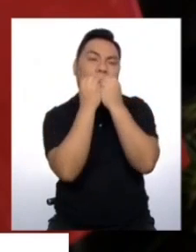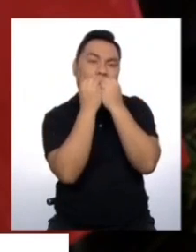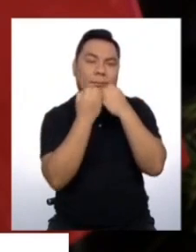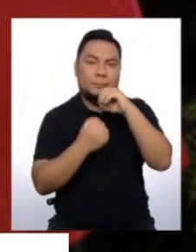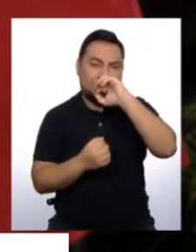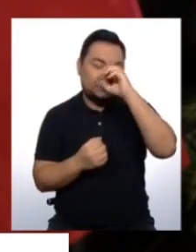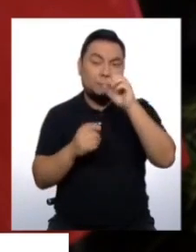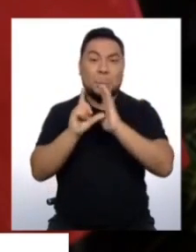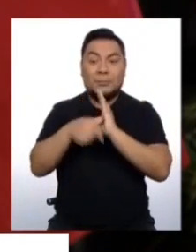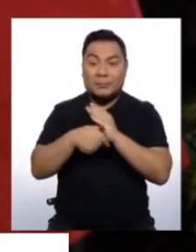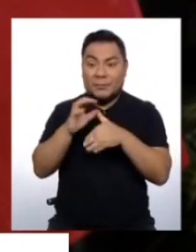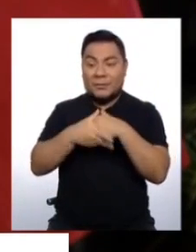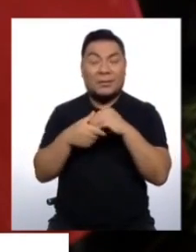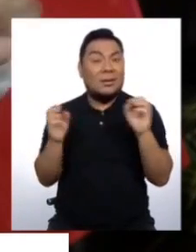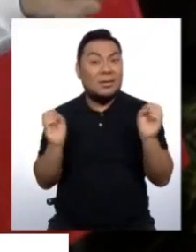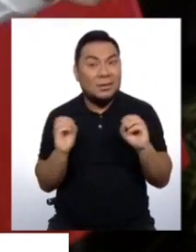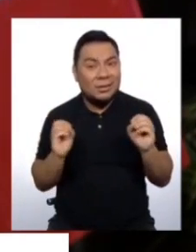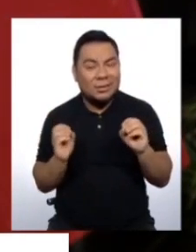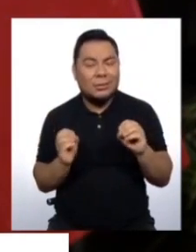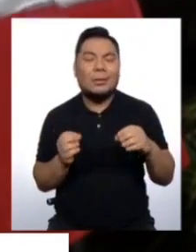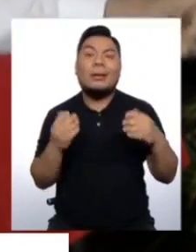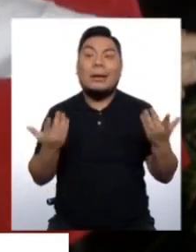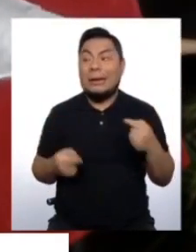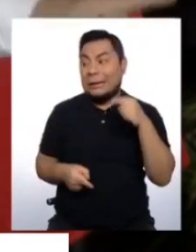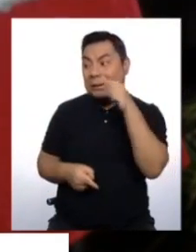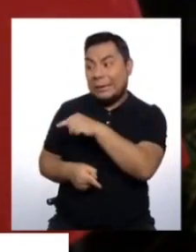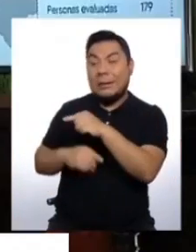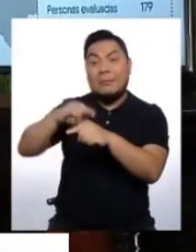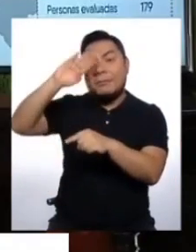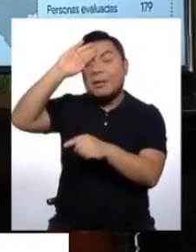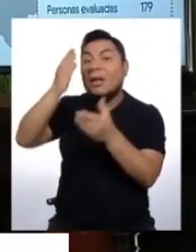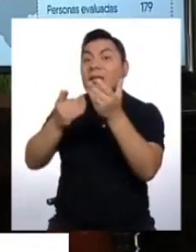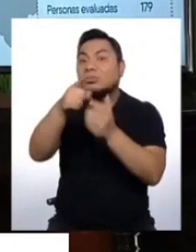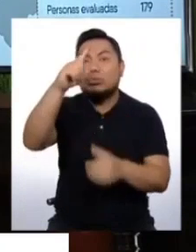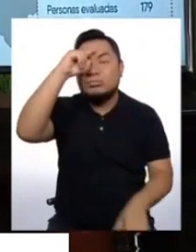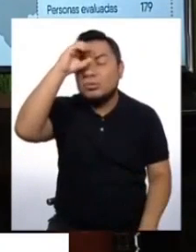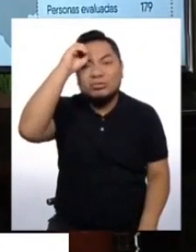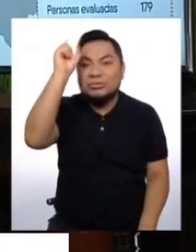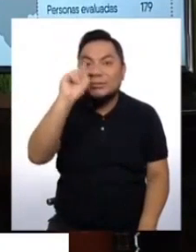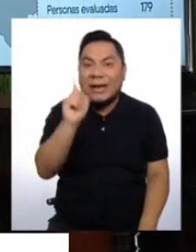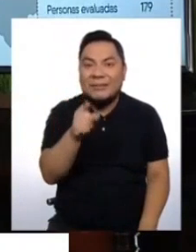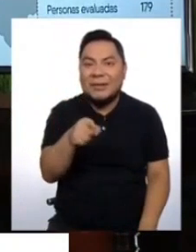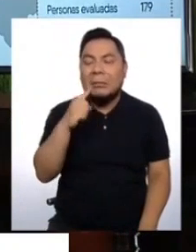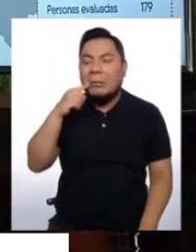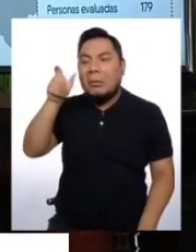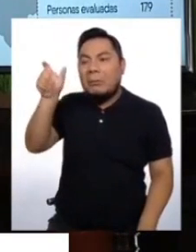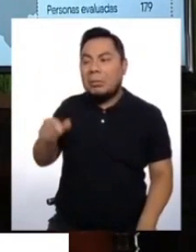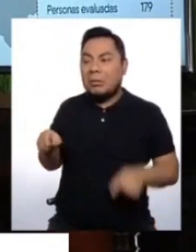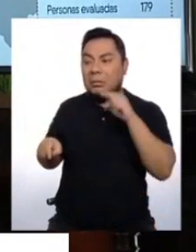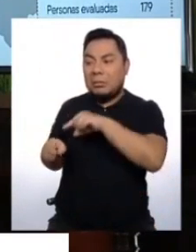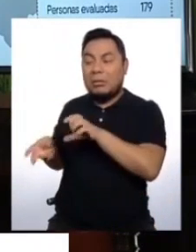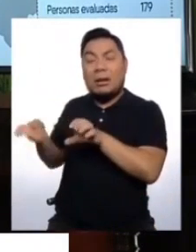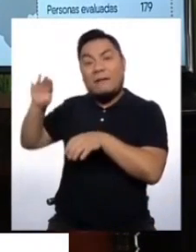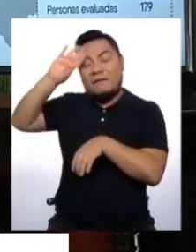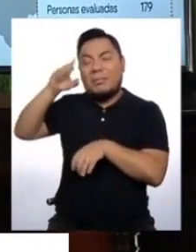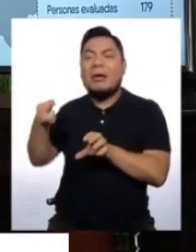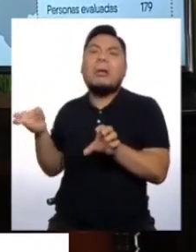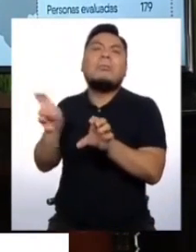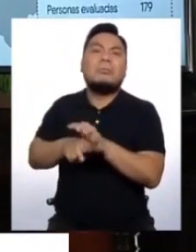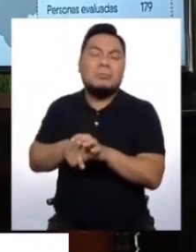y luego la higiene, estas personas que se van a subir a los